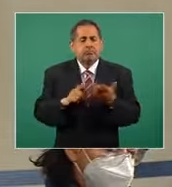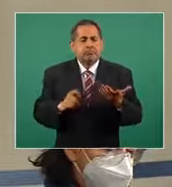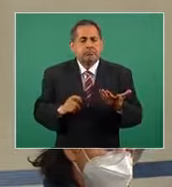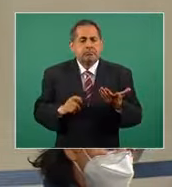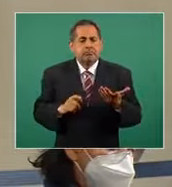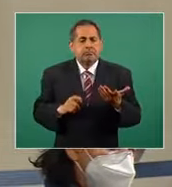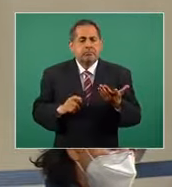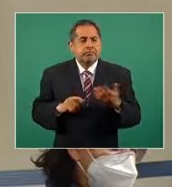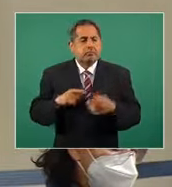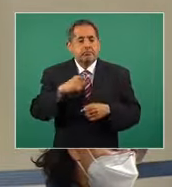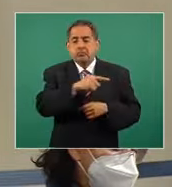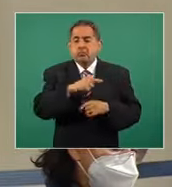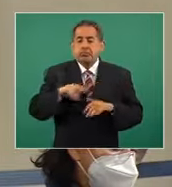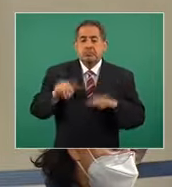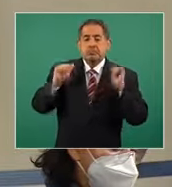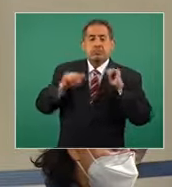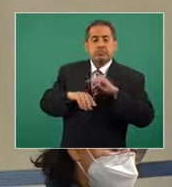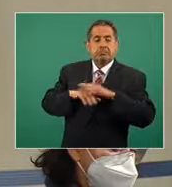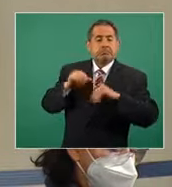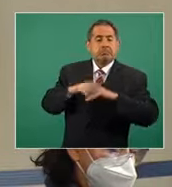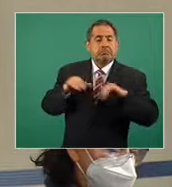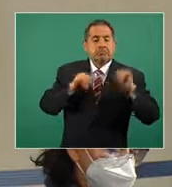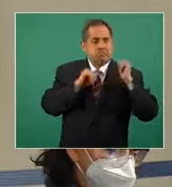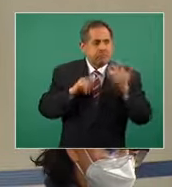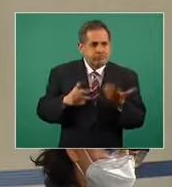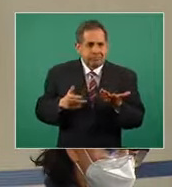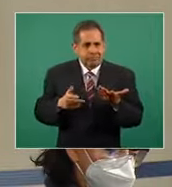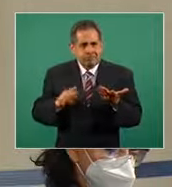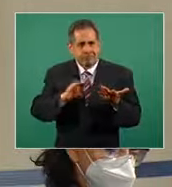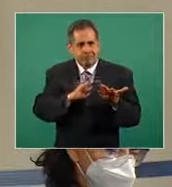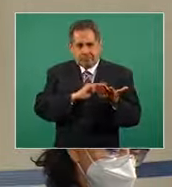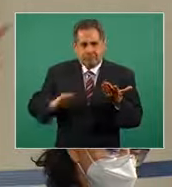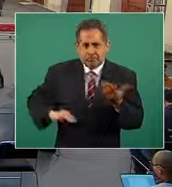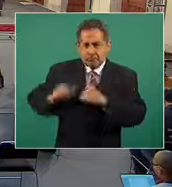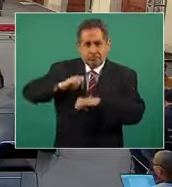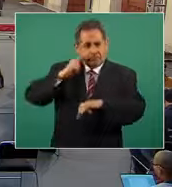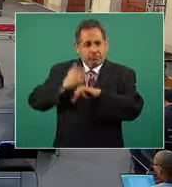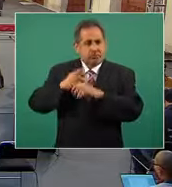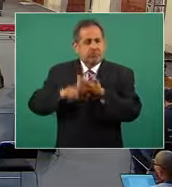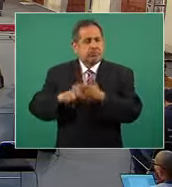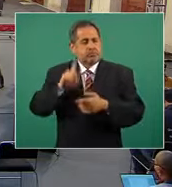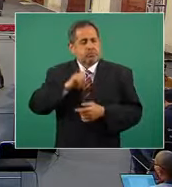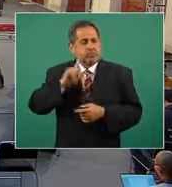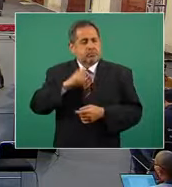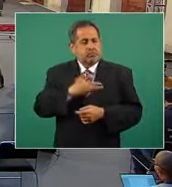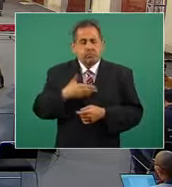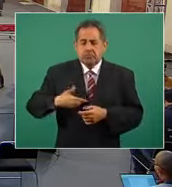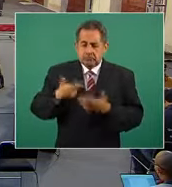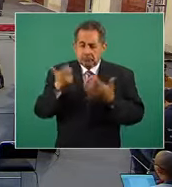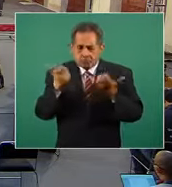como por omisión, sin que la autoridad municipal, que hoy encabeza la presidenta municipal,